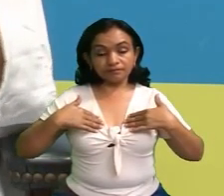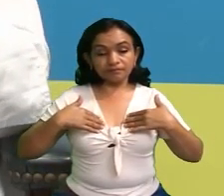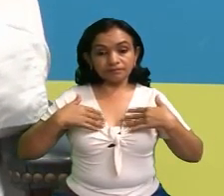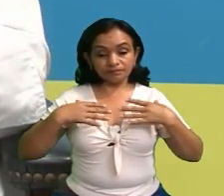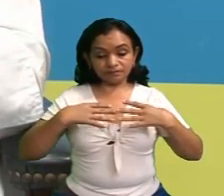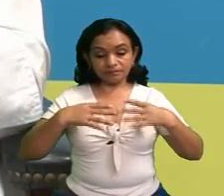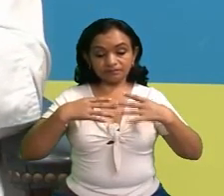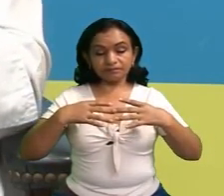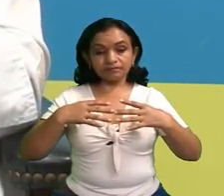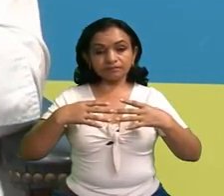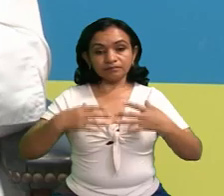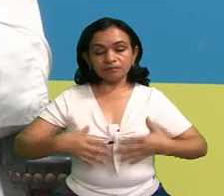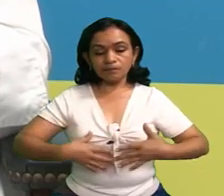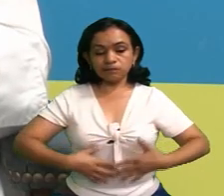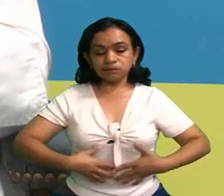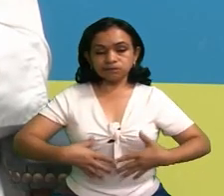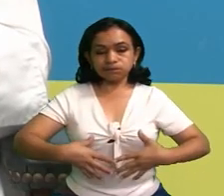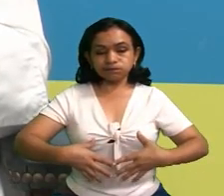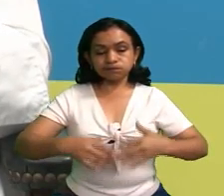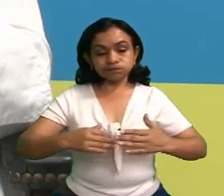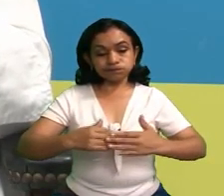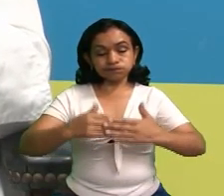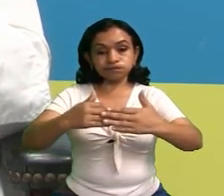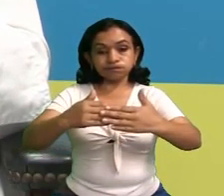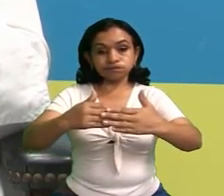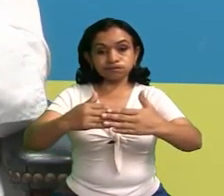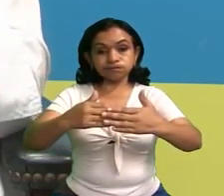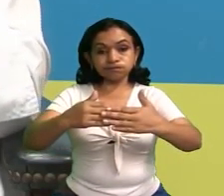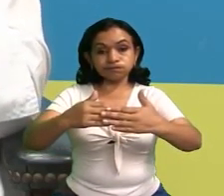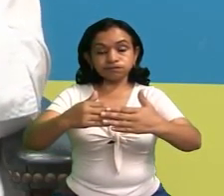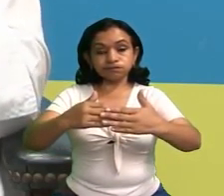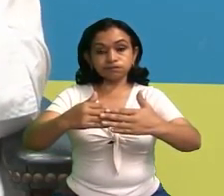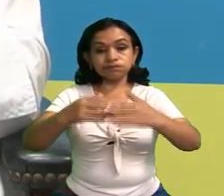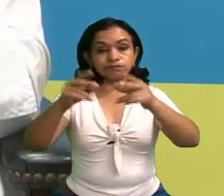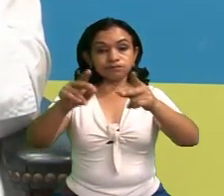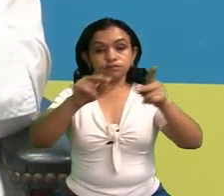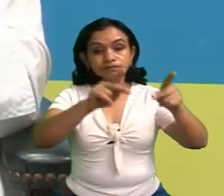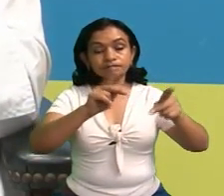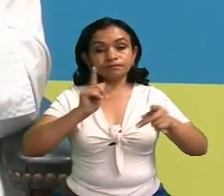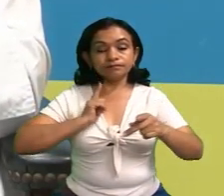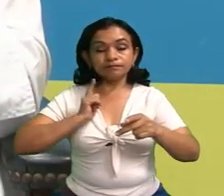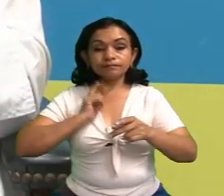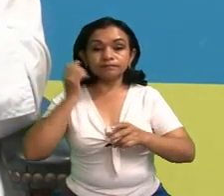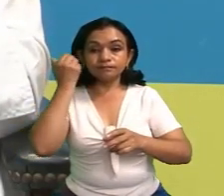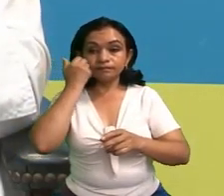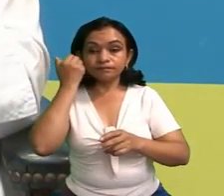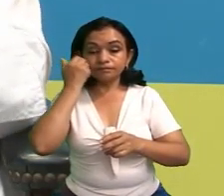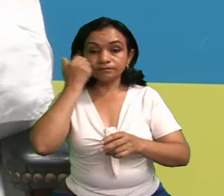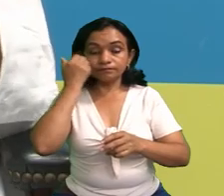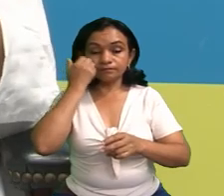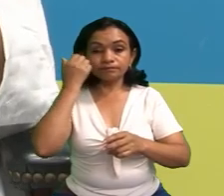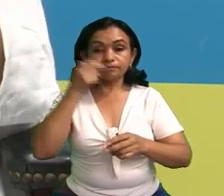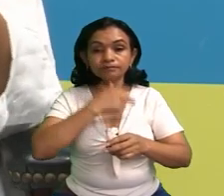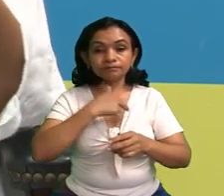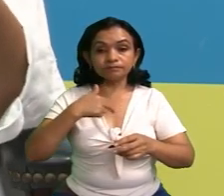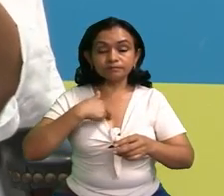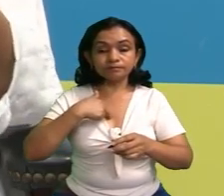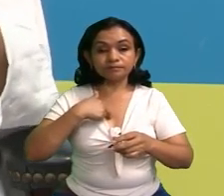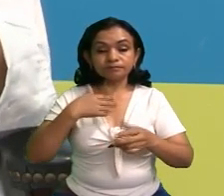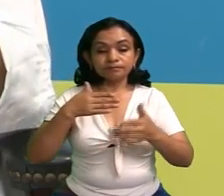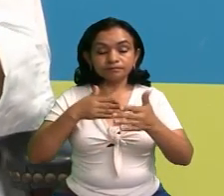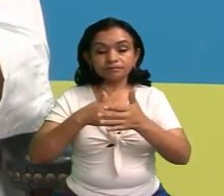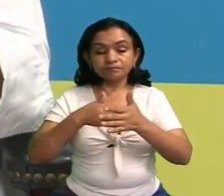el abdomen, la observamos en las embarazadas o incluso en aquellos pacientes que tienen alguna enfermedad hepática y que hacen retención de